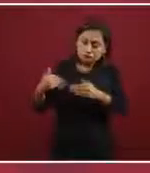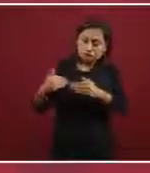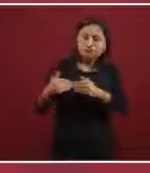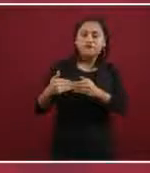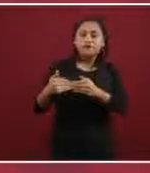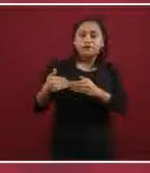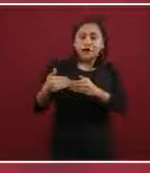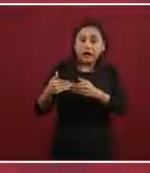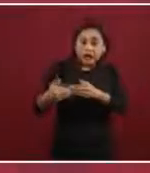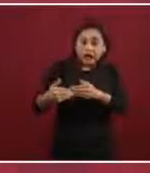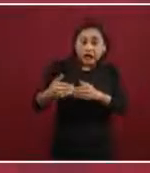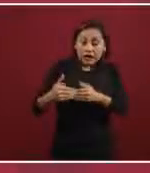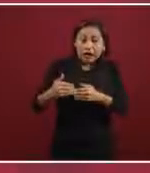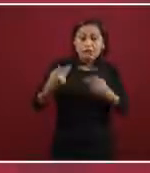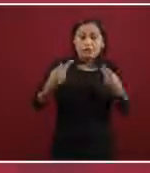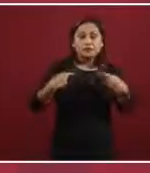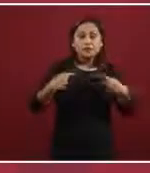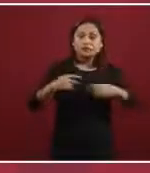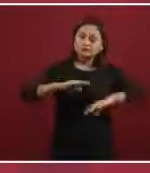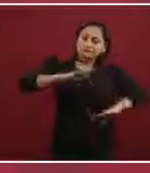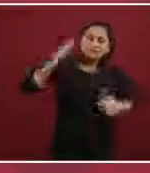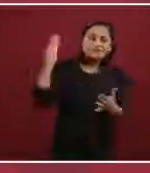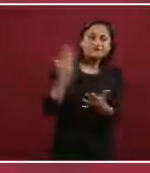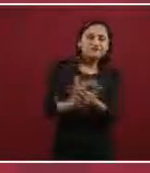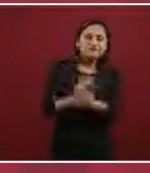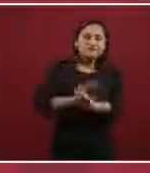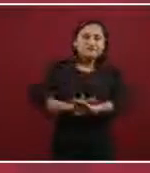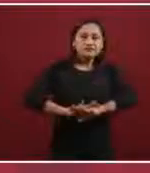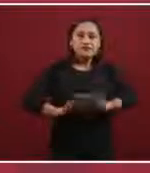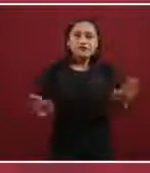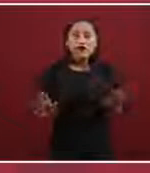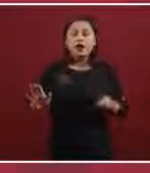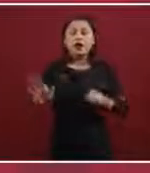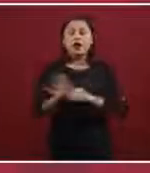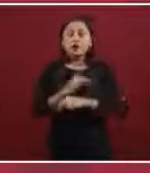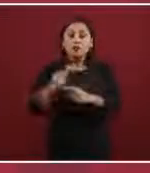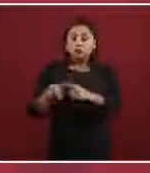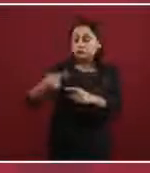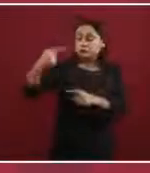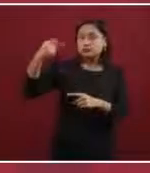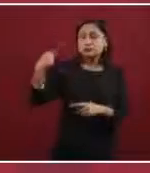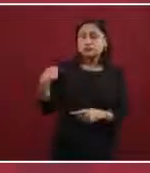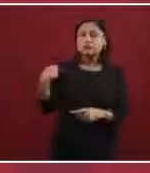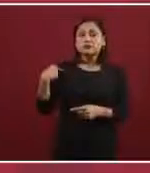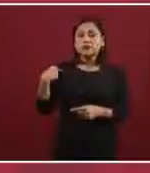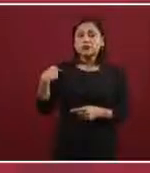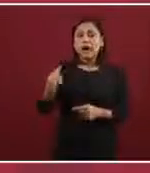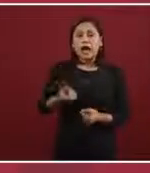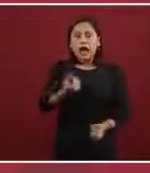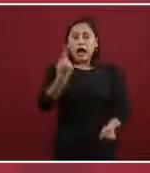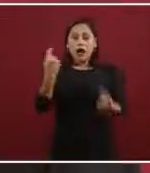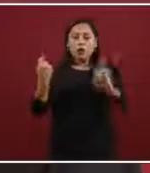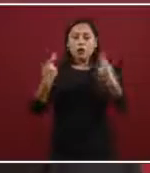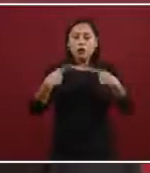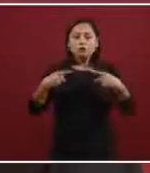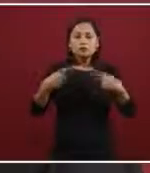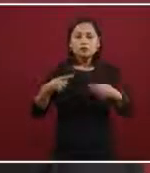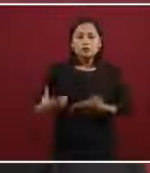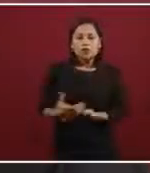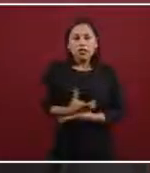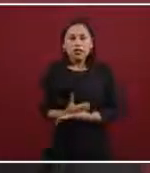te dedicaron nada más a saquear a robar se acumuló mucha riqueza en unas cuantas manos